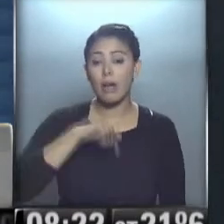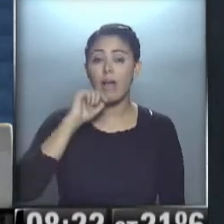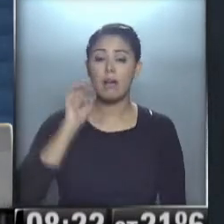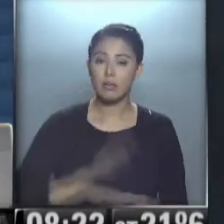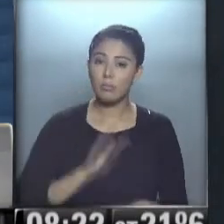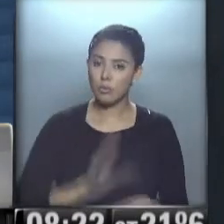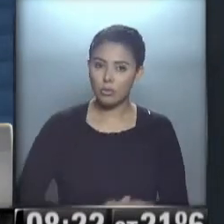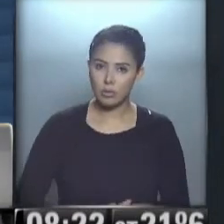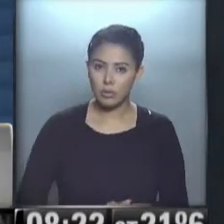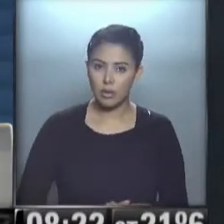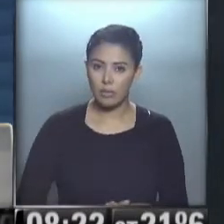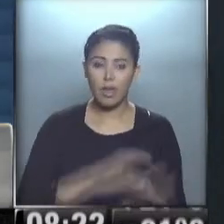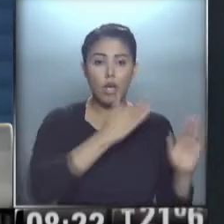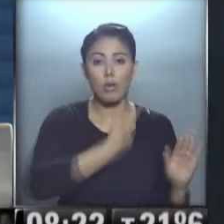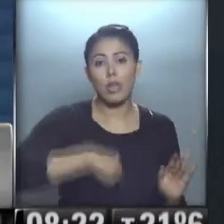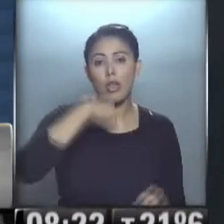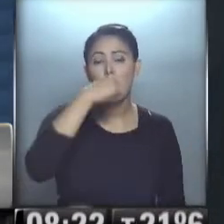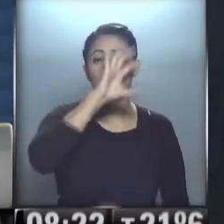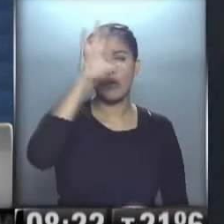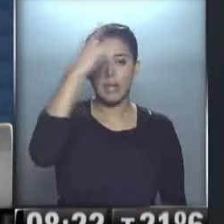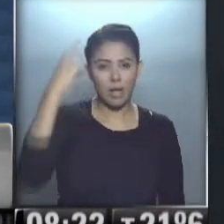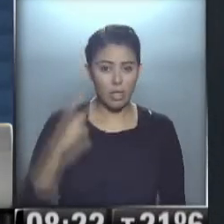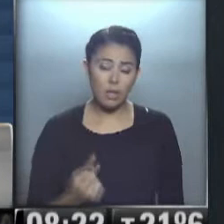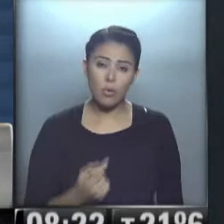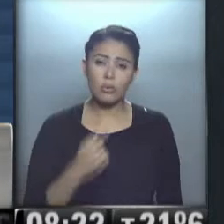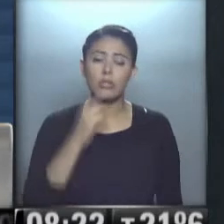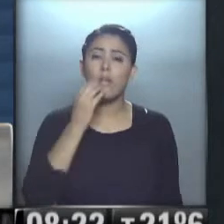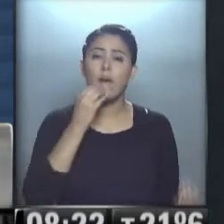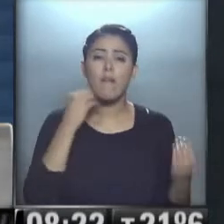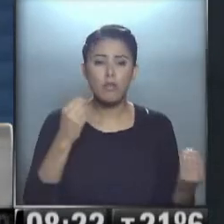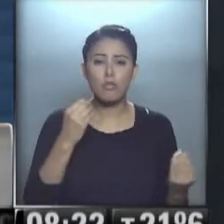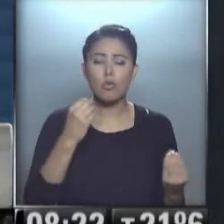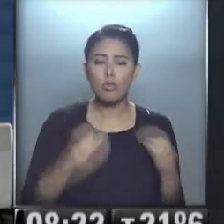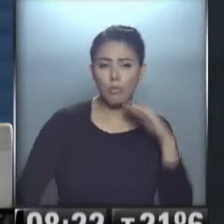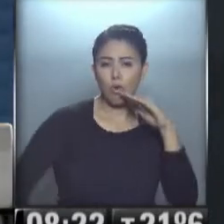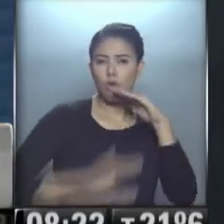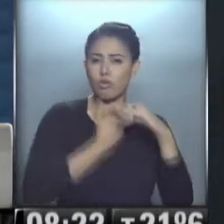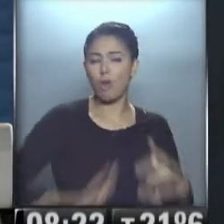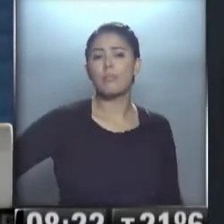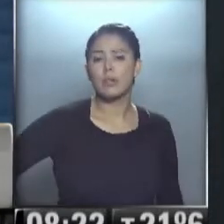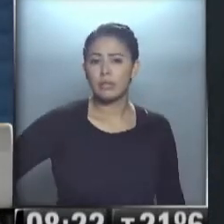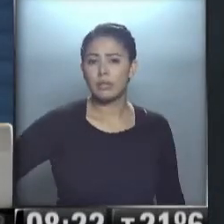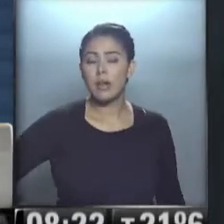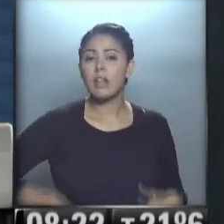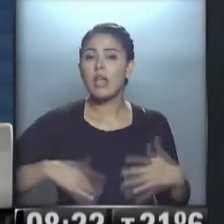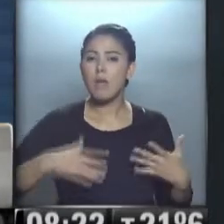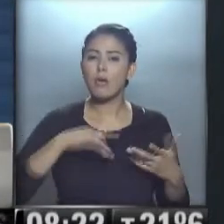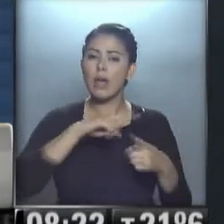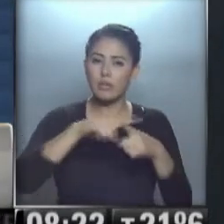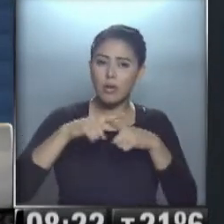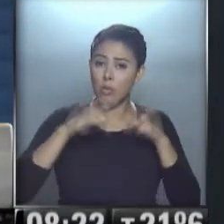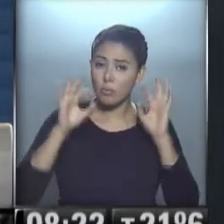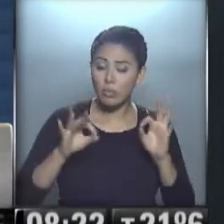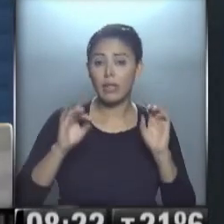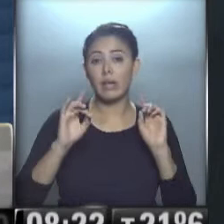por parte de los gobernadores de las provincias argentinas respecto al ejercicio de su liderazgo para encauzar adecuadamente las negociaciones, pero